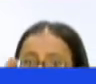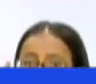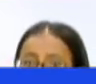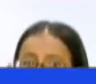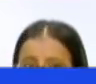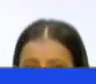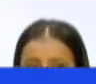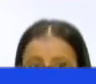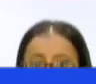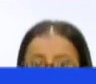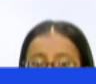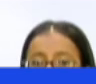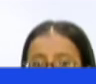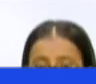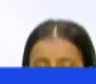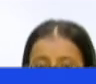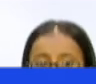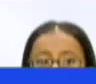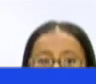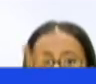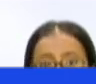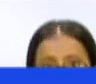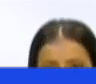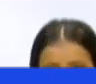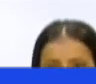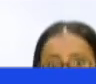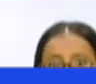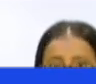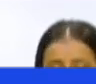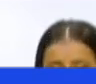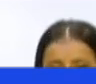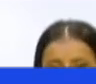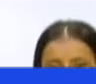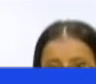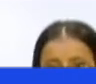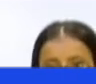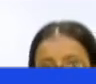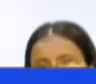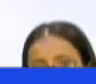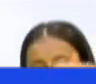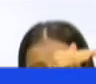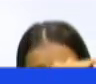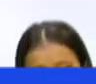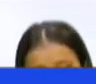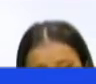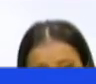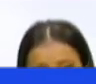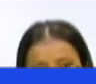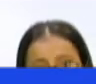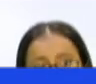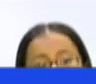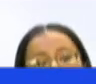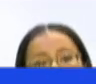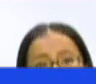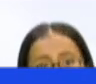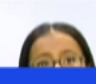15-CR-379, existe un video. Caso número 2, Roberto